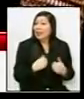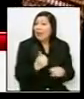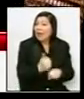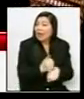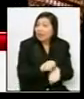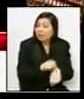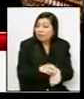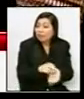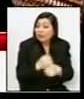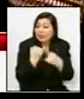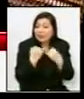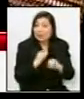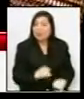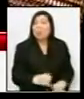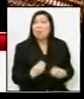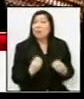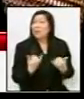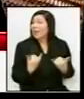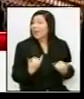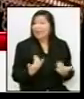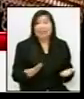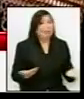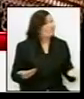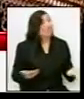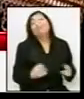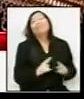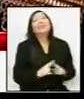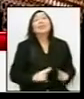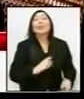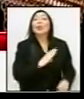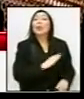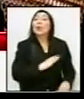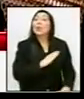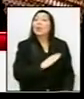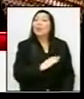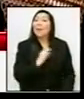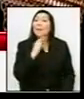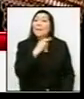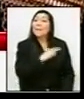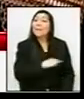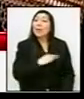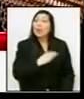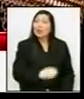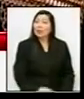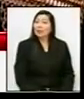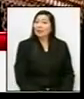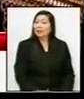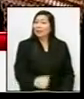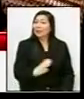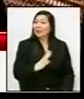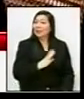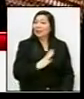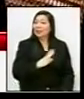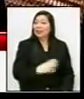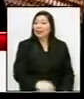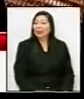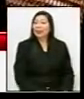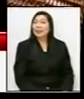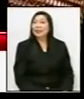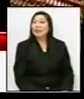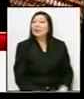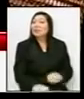a quienes hacen los informes. Porque aquí no estamos valorando conductas morales. No estamos hablando de conductas éticas, acá